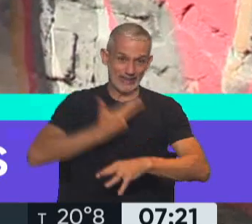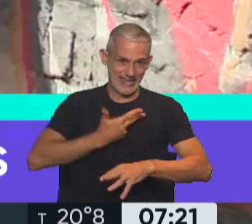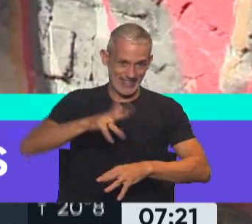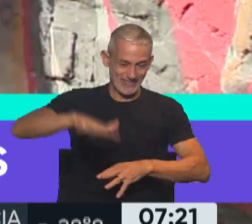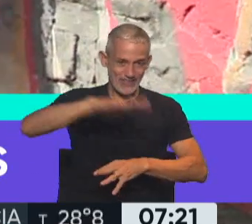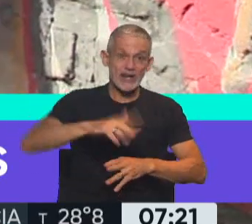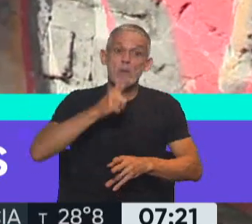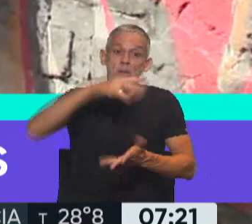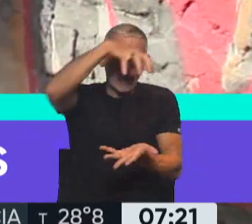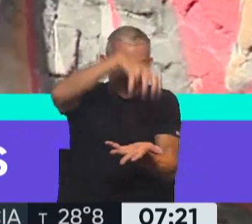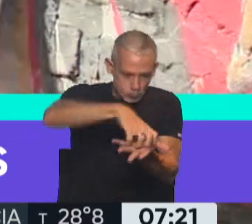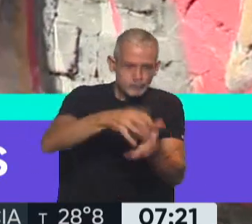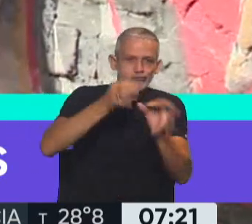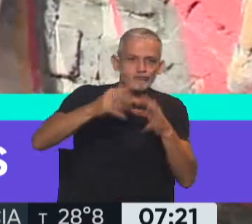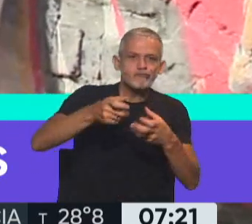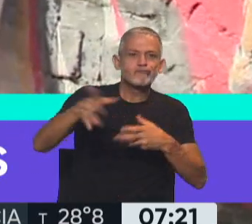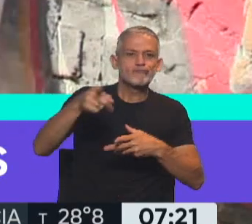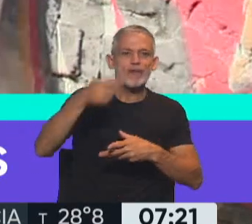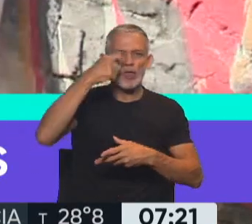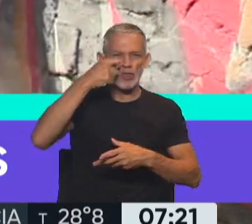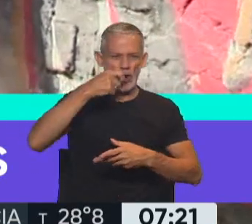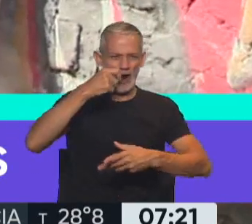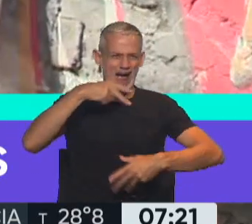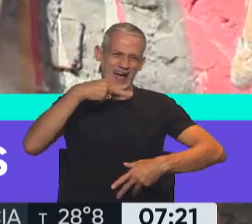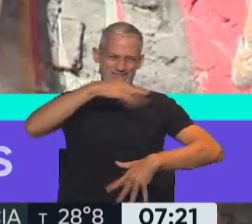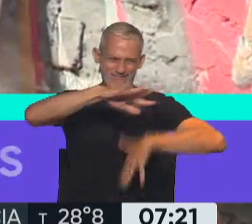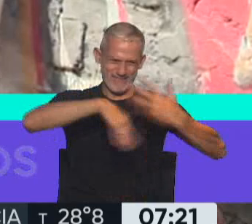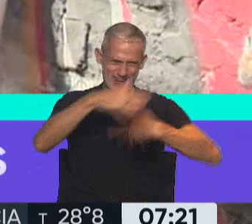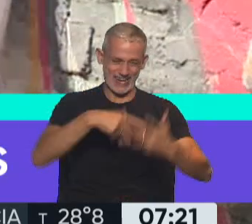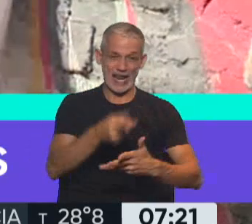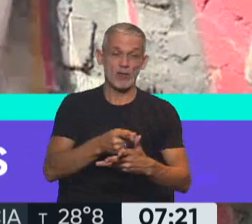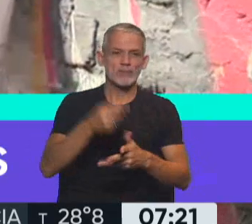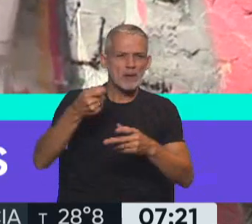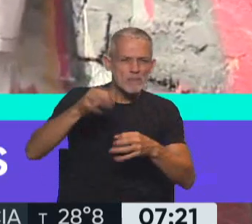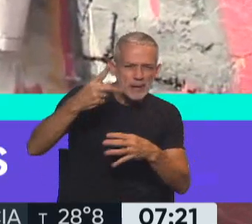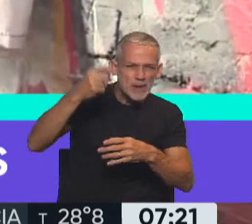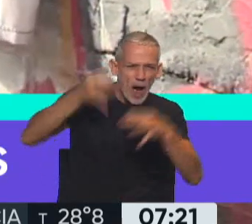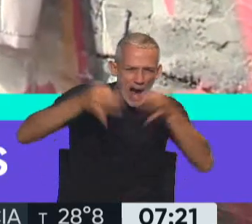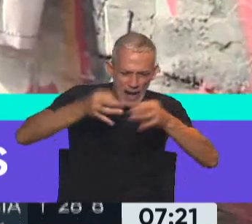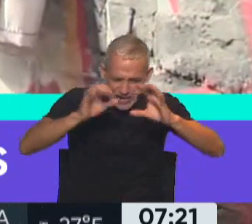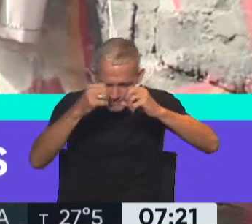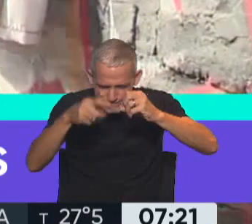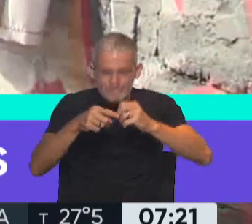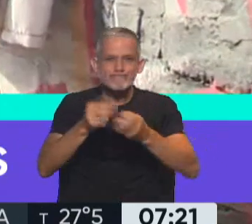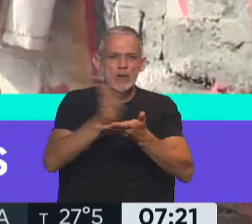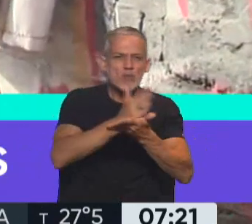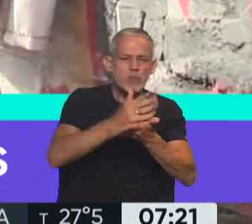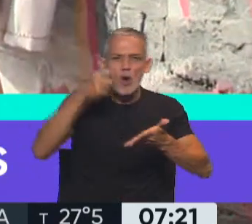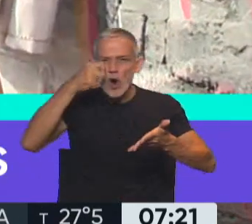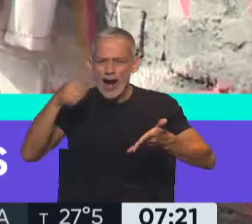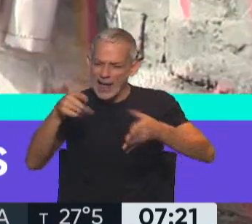habría salido la droga envenenada. Los primeros análisis que demuestran que esta droga fue cortada